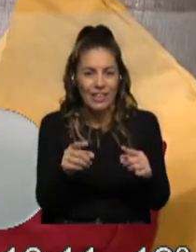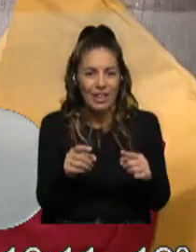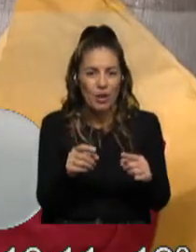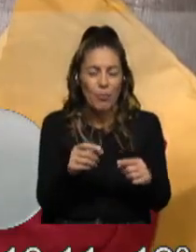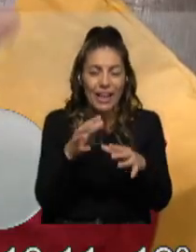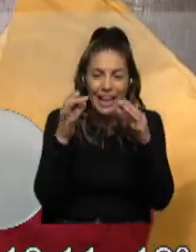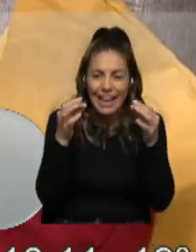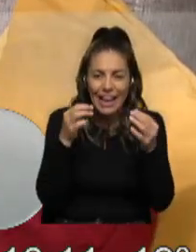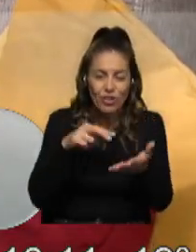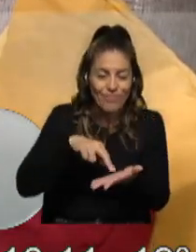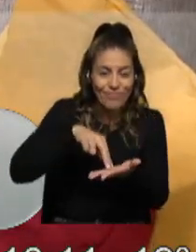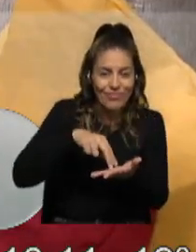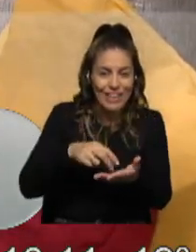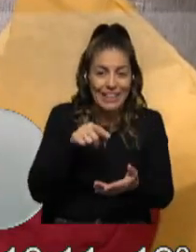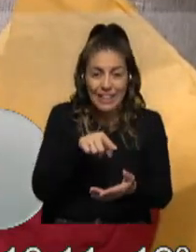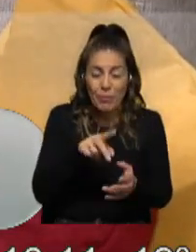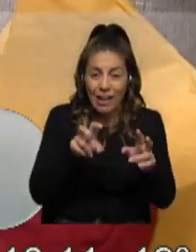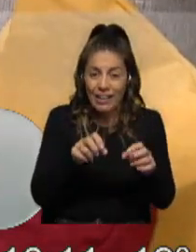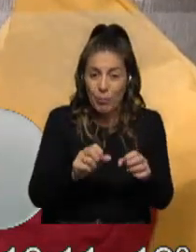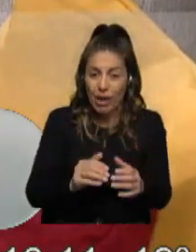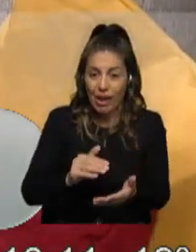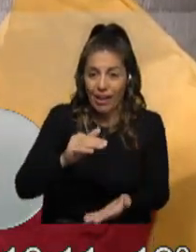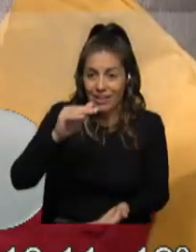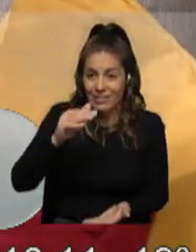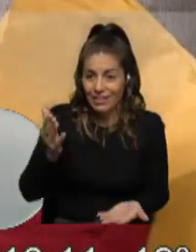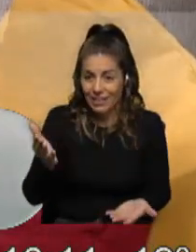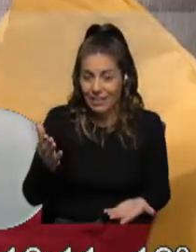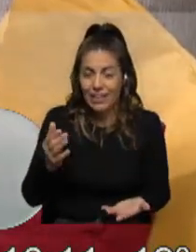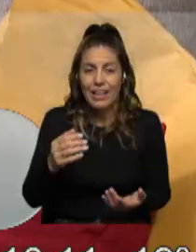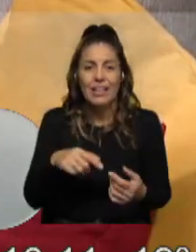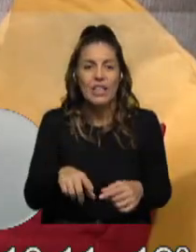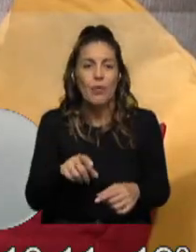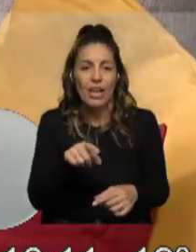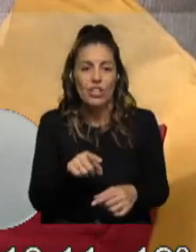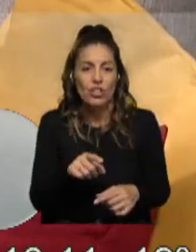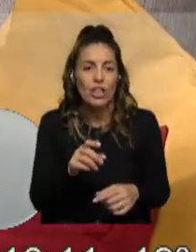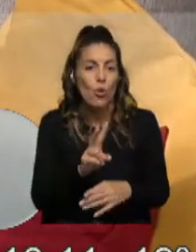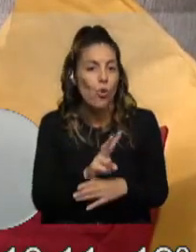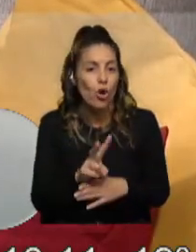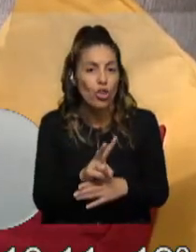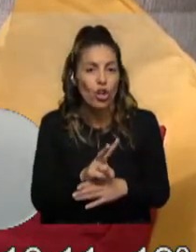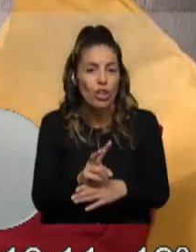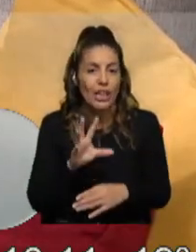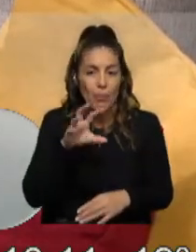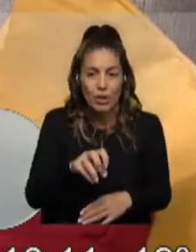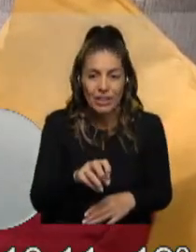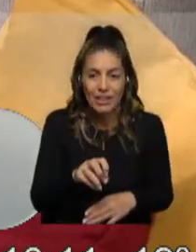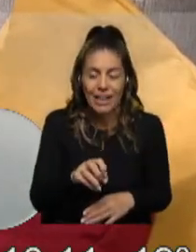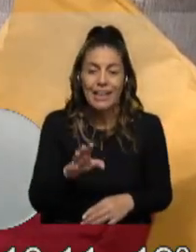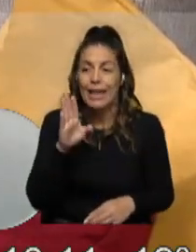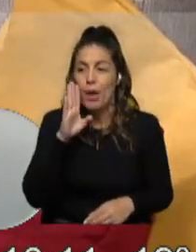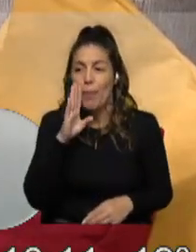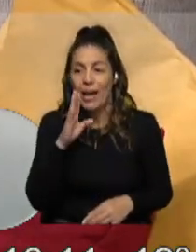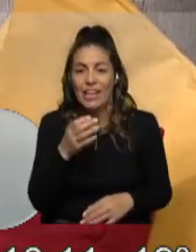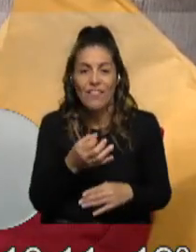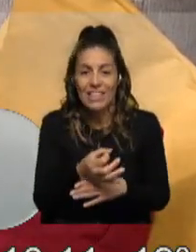obviamente. El problema es que ese gato crece. Es cierto que los gatos tienen una inhibición de la mordida y de la misma manera que los perros, que es que la madre le va a enseñar hasta qué punto